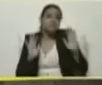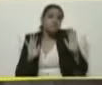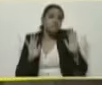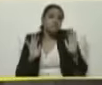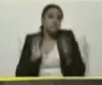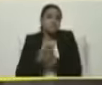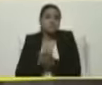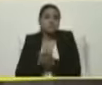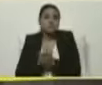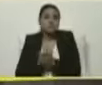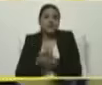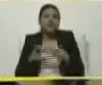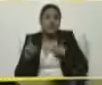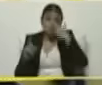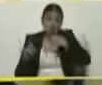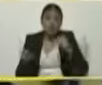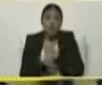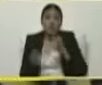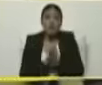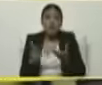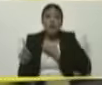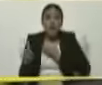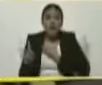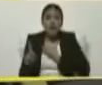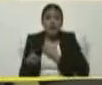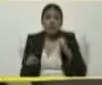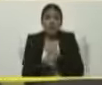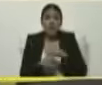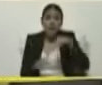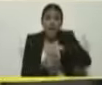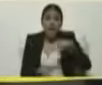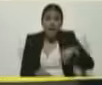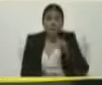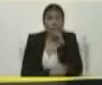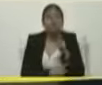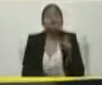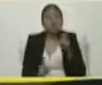es una de las cosas más difíciles que hay en el país.